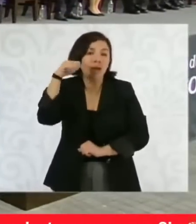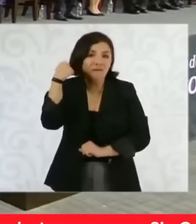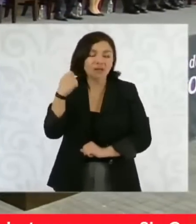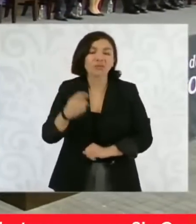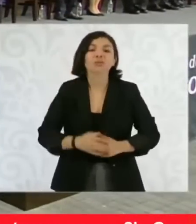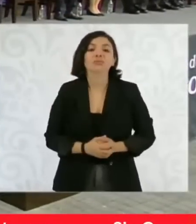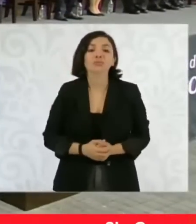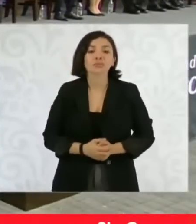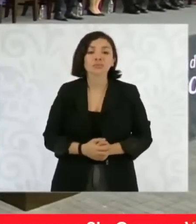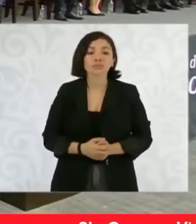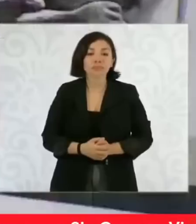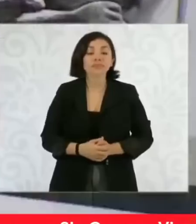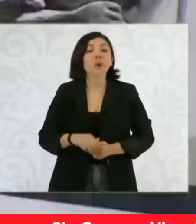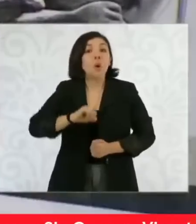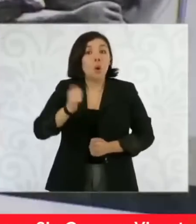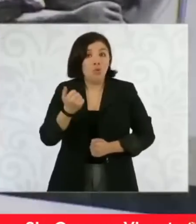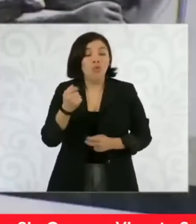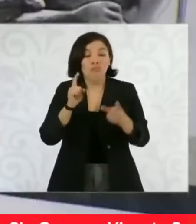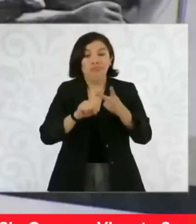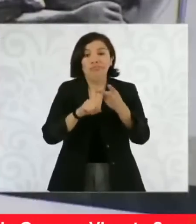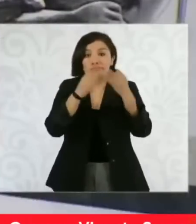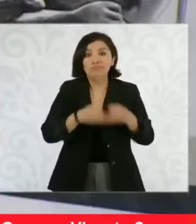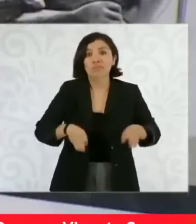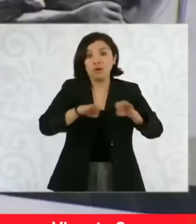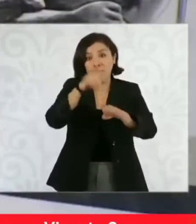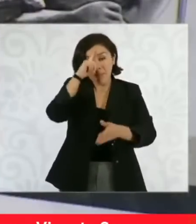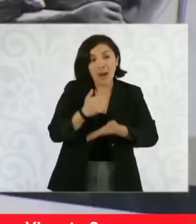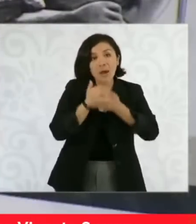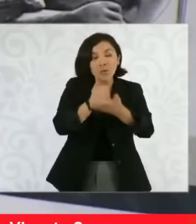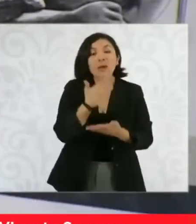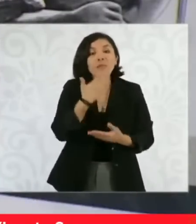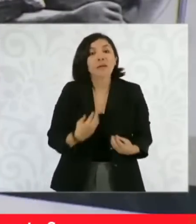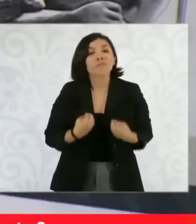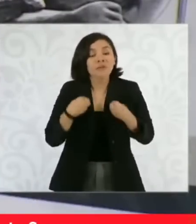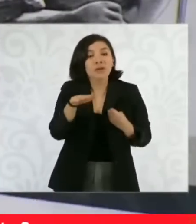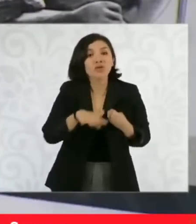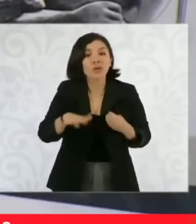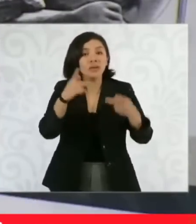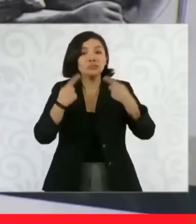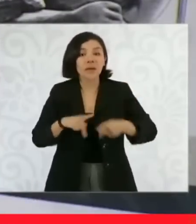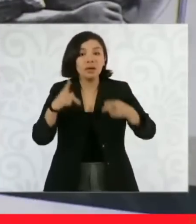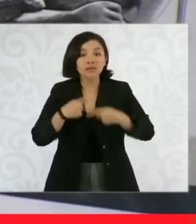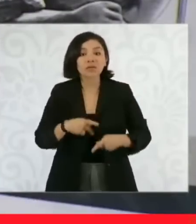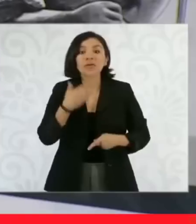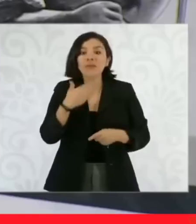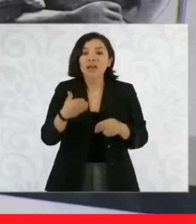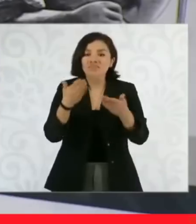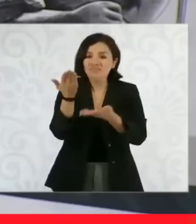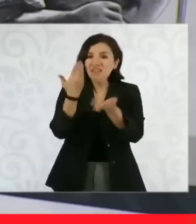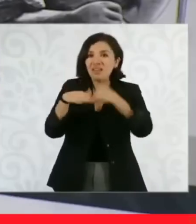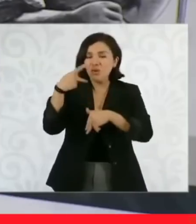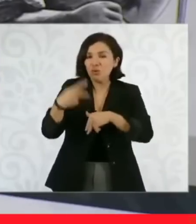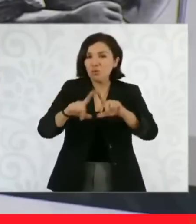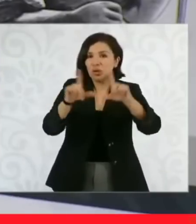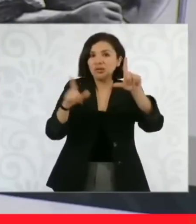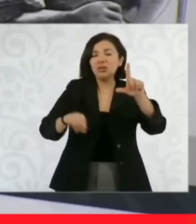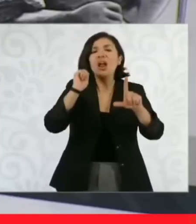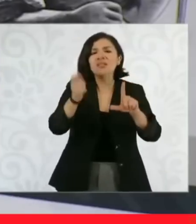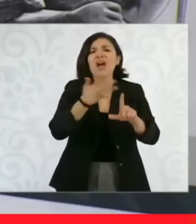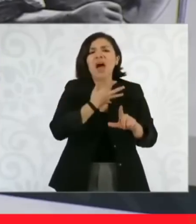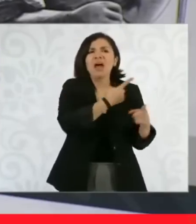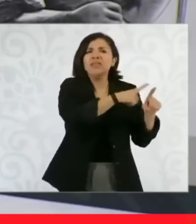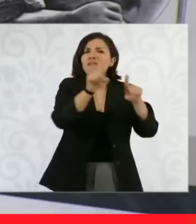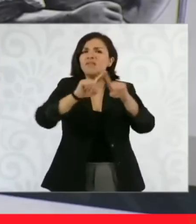Tabasco. Otro aspecto importante para coadyuvar al bienestar de la sociedad y al desarrollo nacional son los